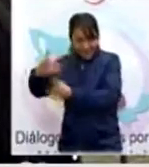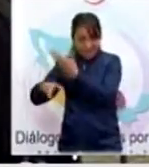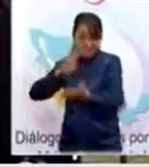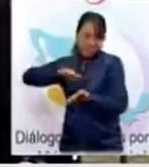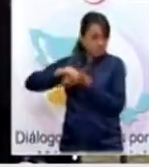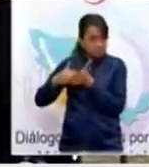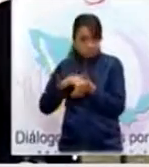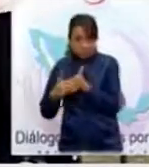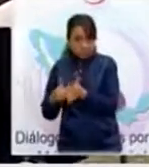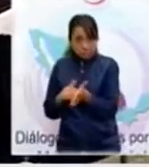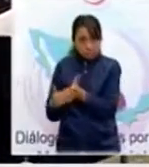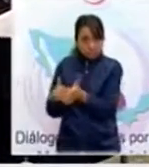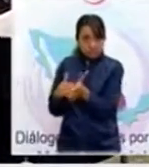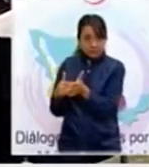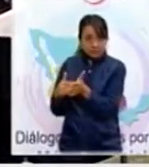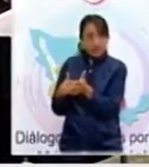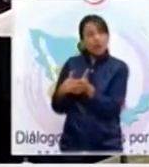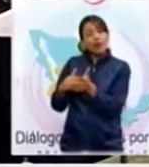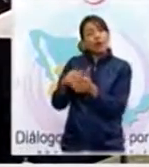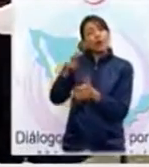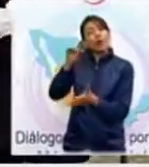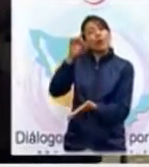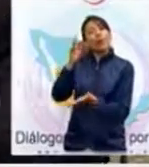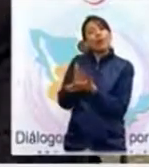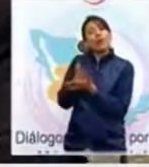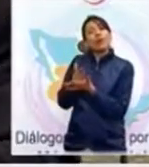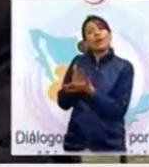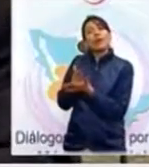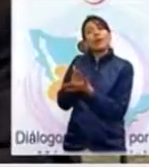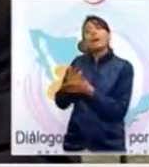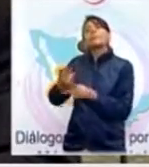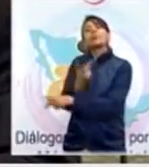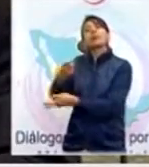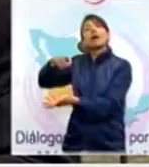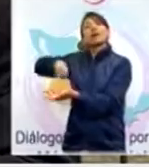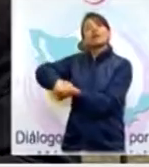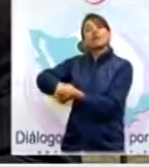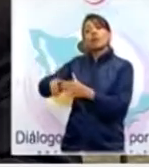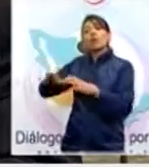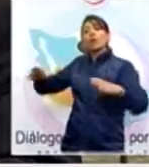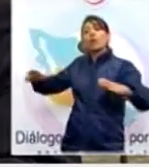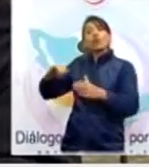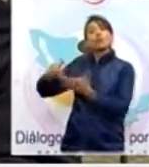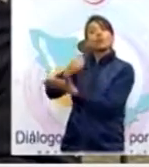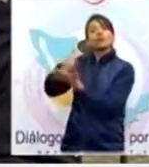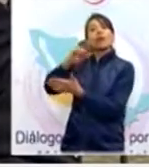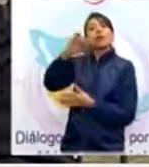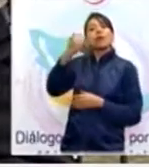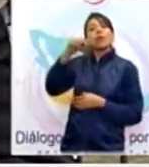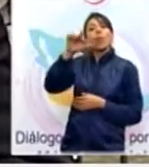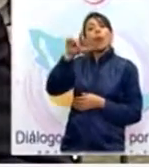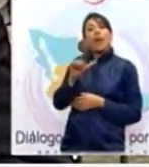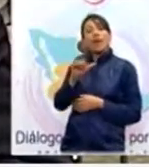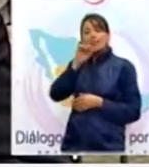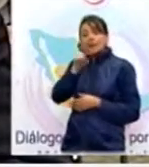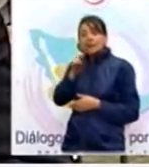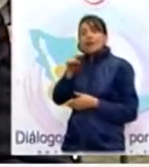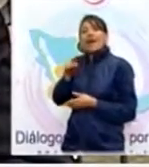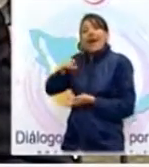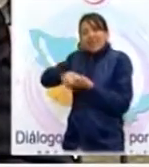lo general, desde la ciudad de Iguala. Debe de medirse desde lo local. En algún lugar los delincuentes